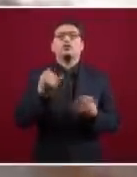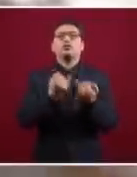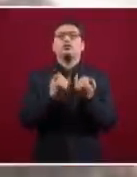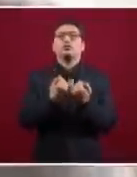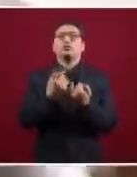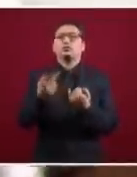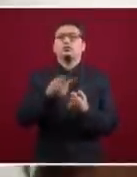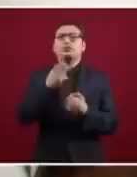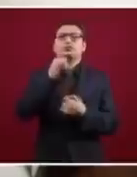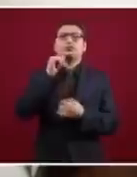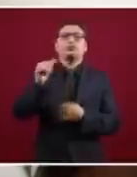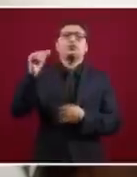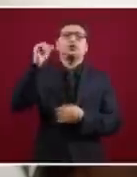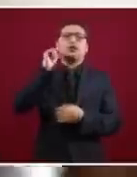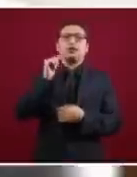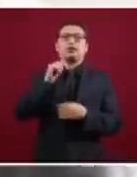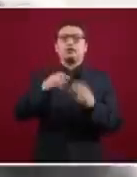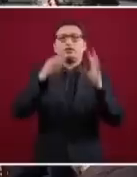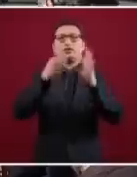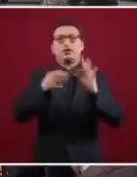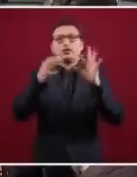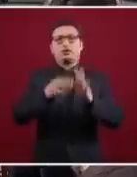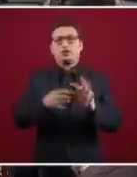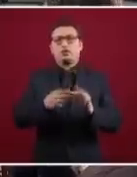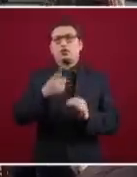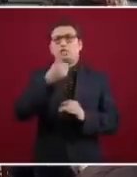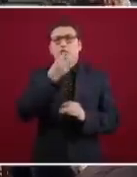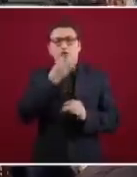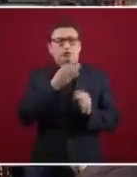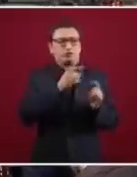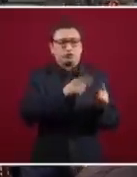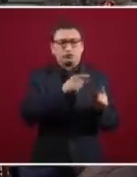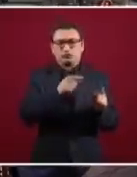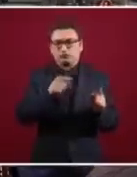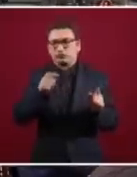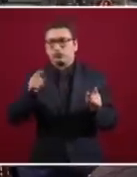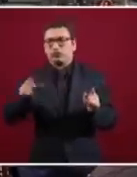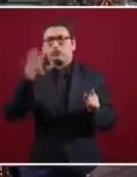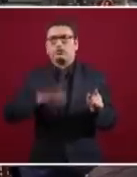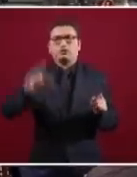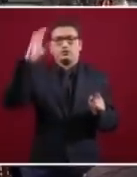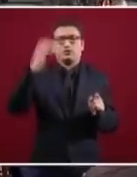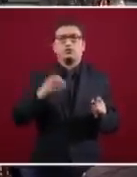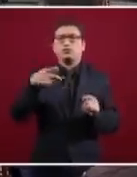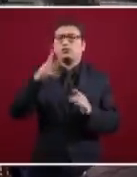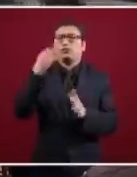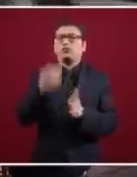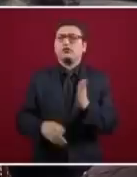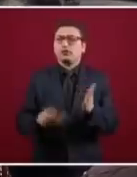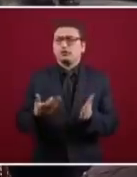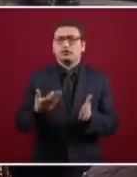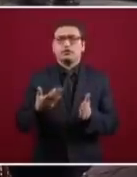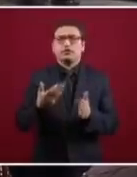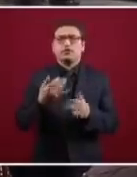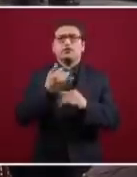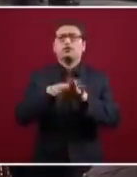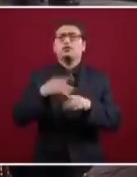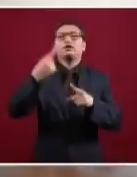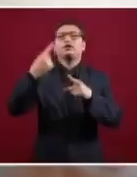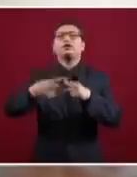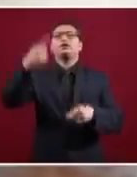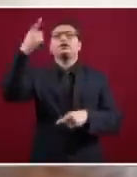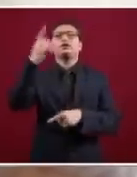preguntarle ayer hizo una relatoría minuto a minuto sobre el operativo en culiacán pero nunca se mencionó quién fue el que ordenó